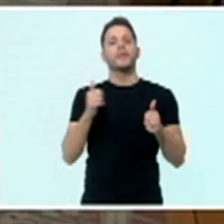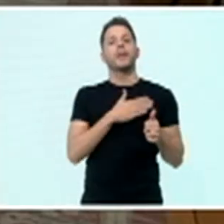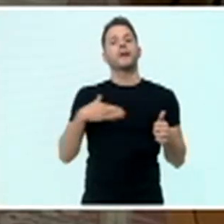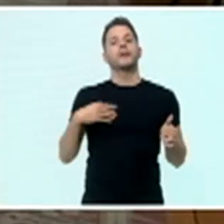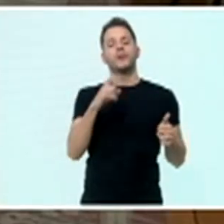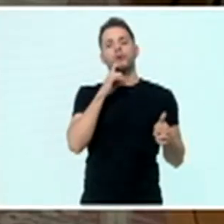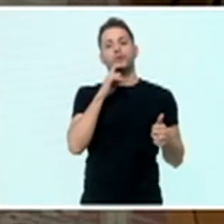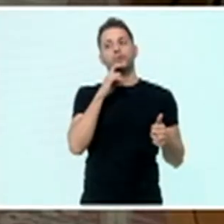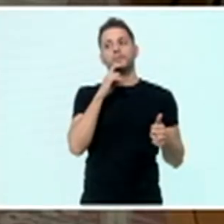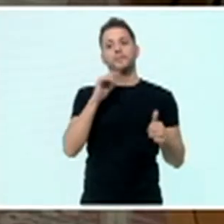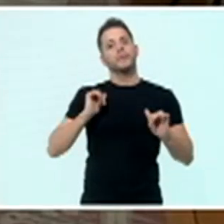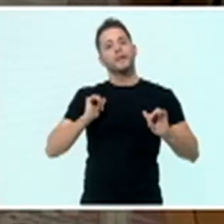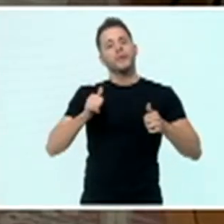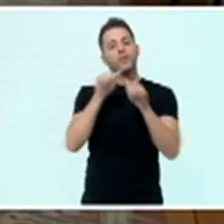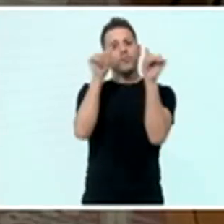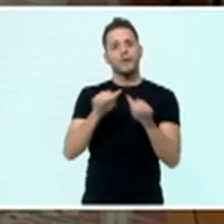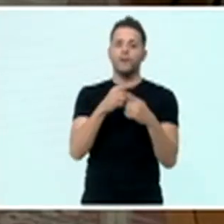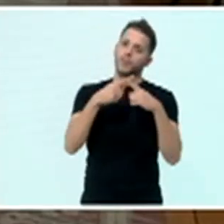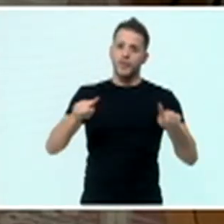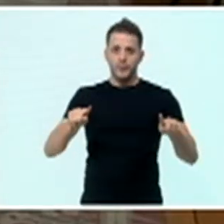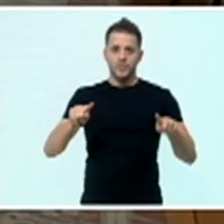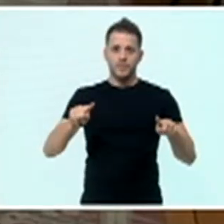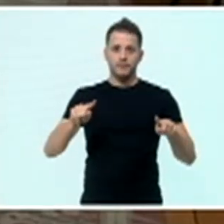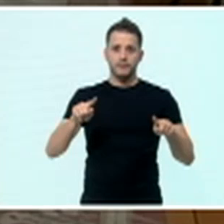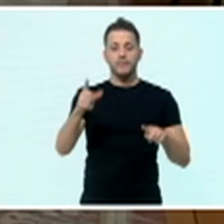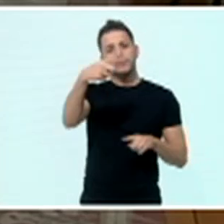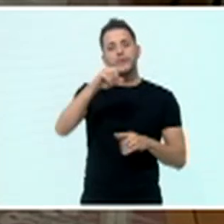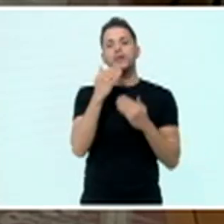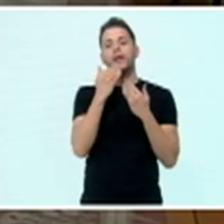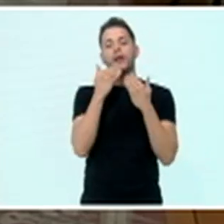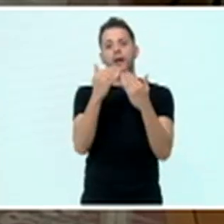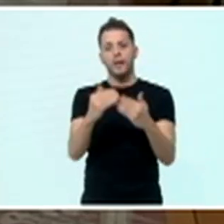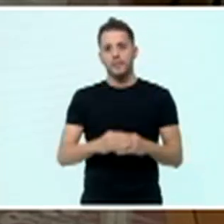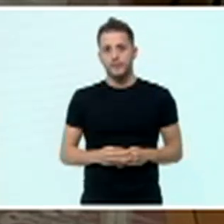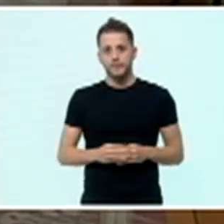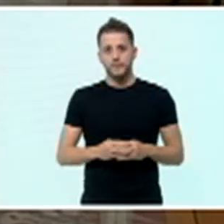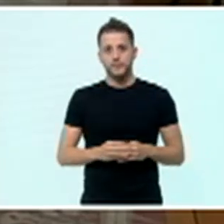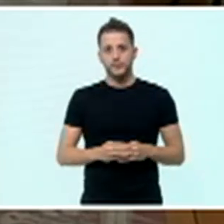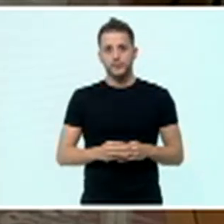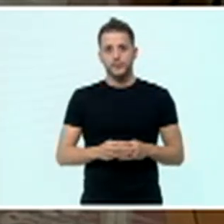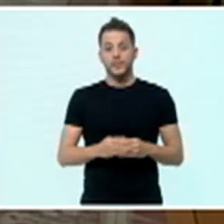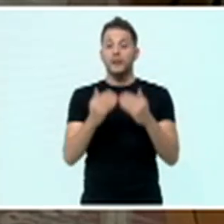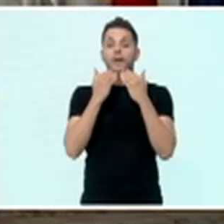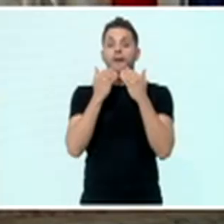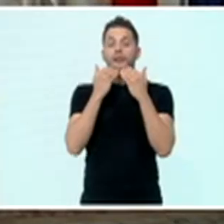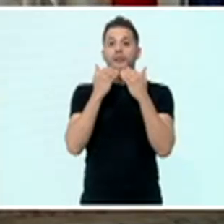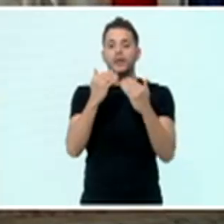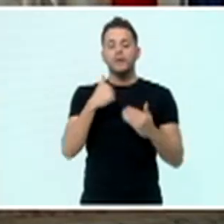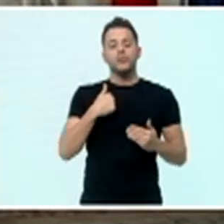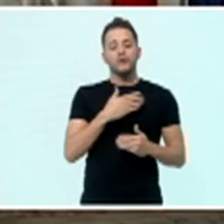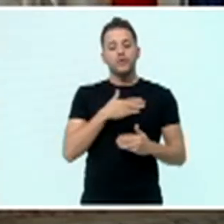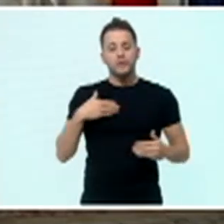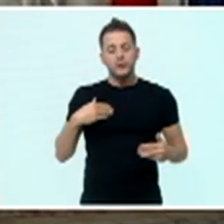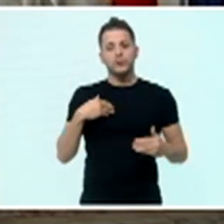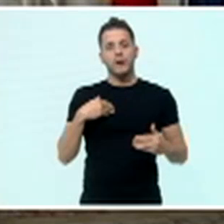haciéndolo de una manera distinta, dando las gracias. Quiero agradecer a mi tierra, a la